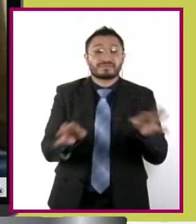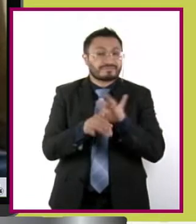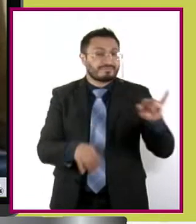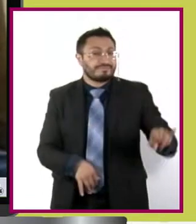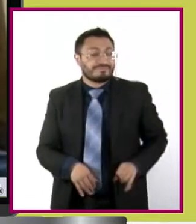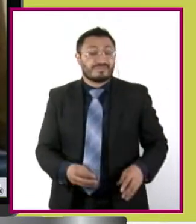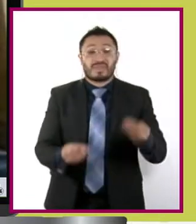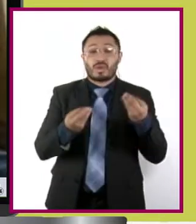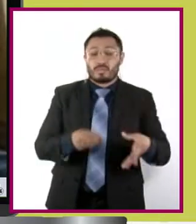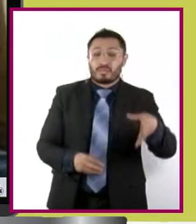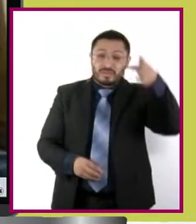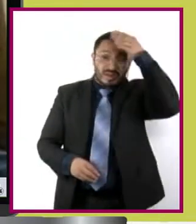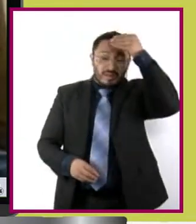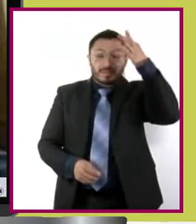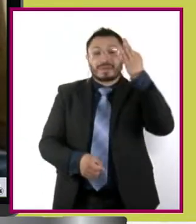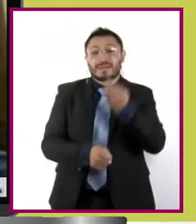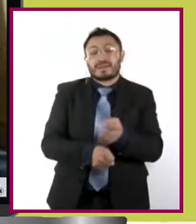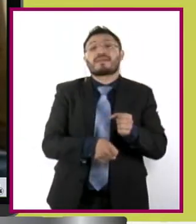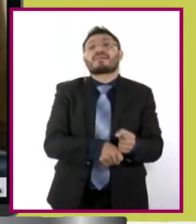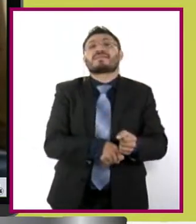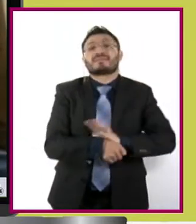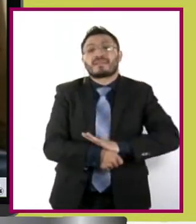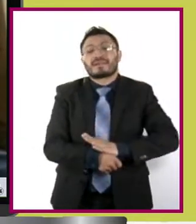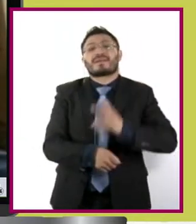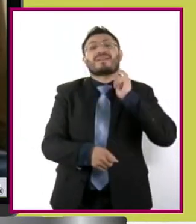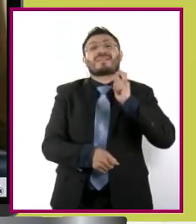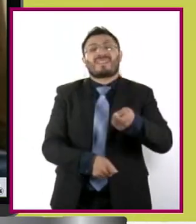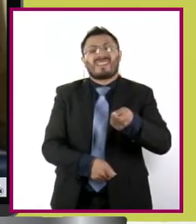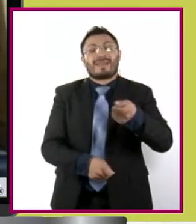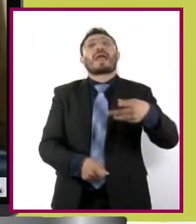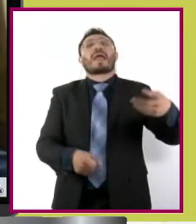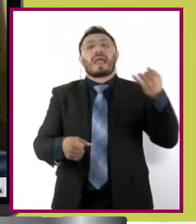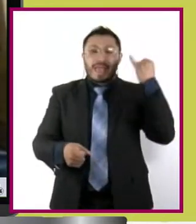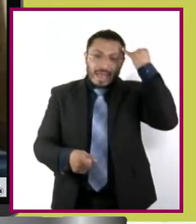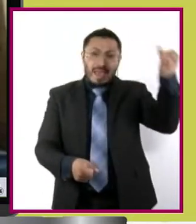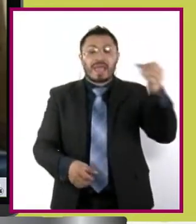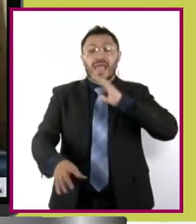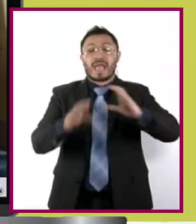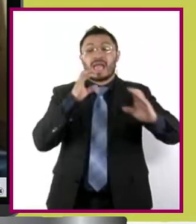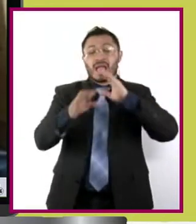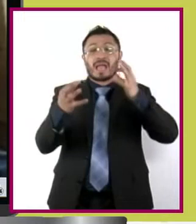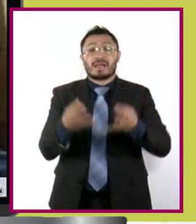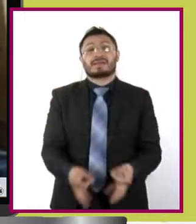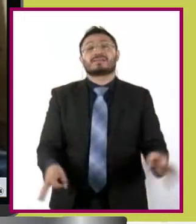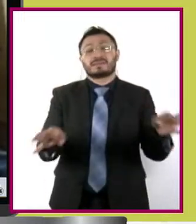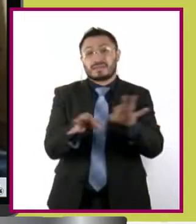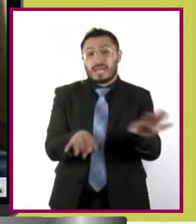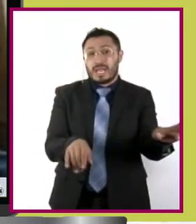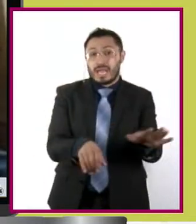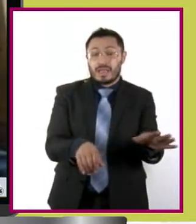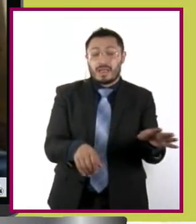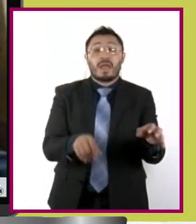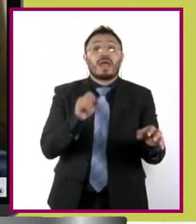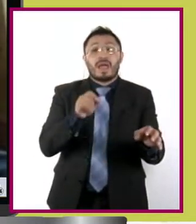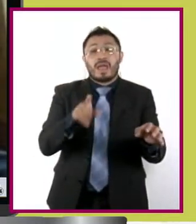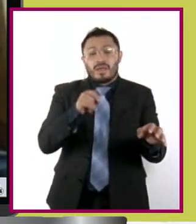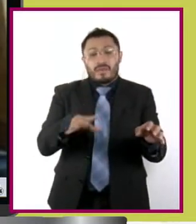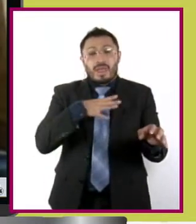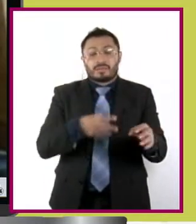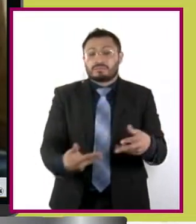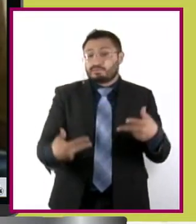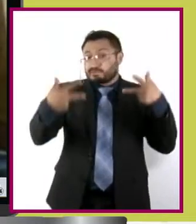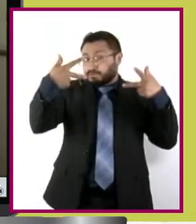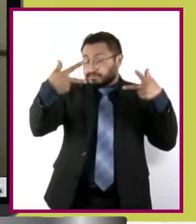hemos aprendido en estos tiempos de pandemia es que la idea de comunicación es tan fuerte que incluso a través de la